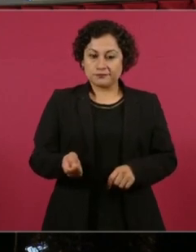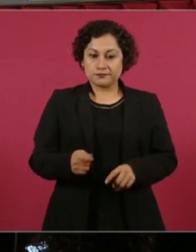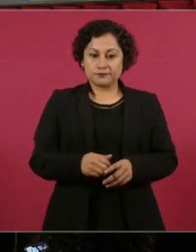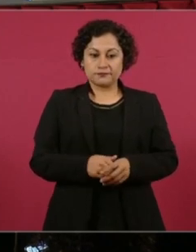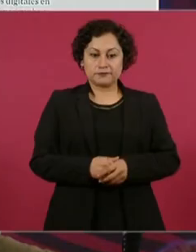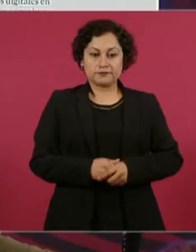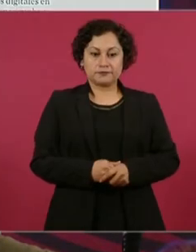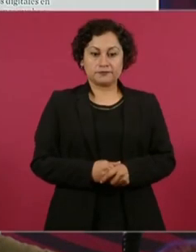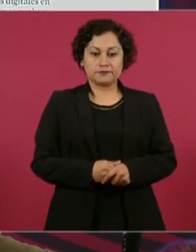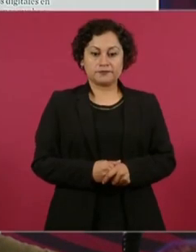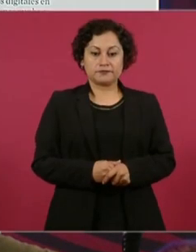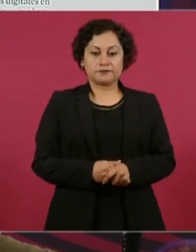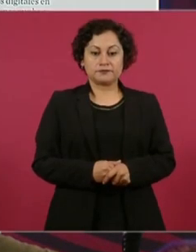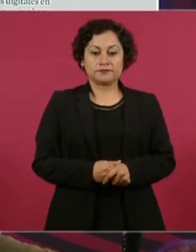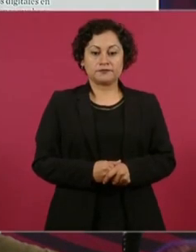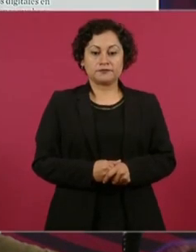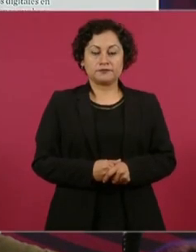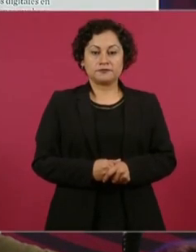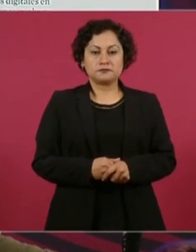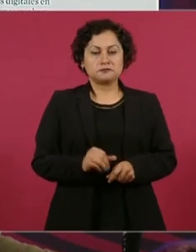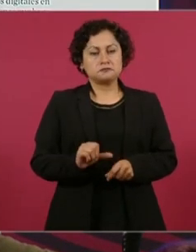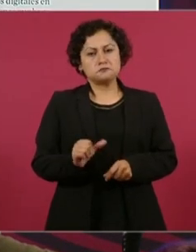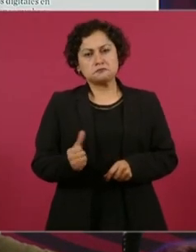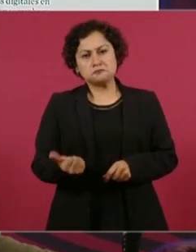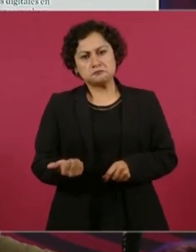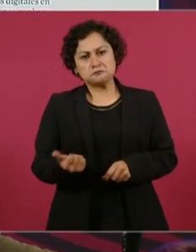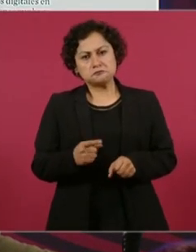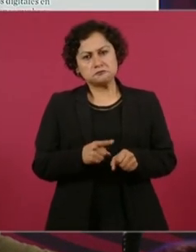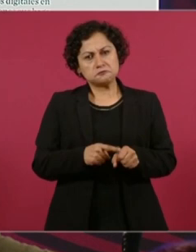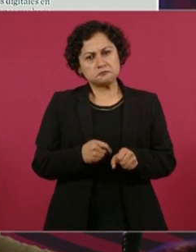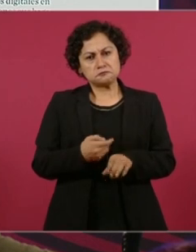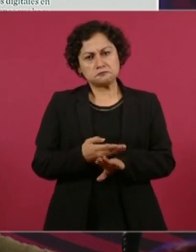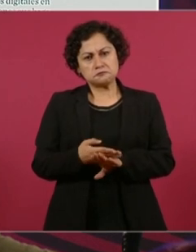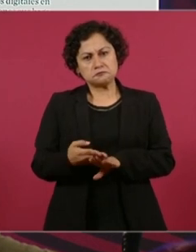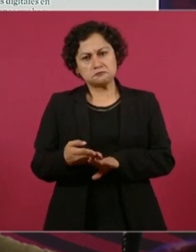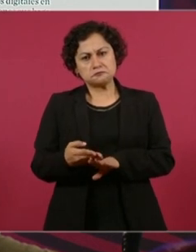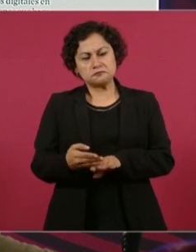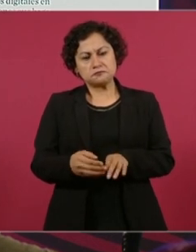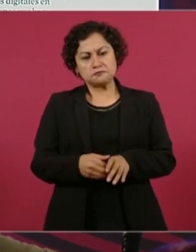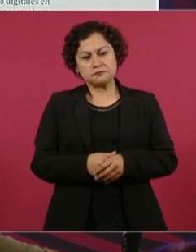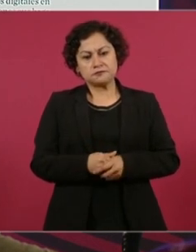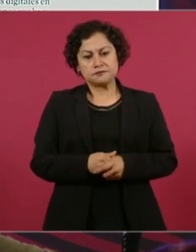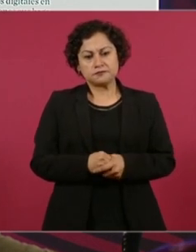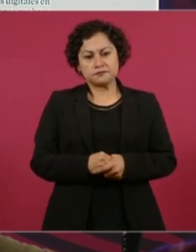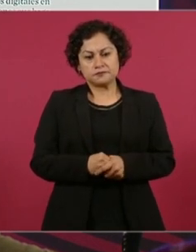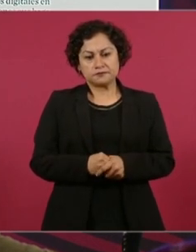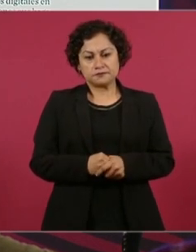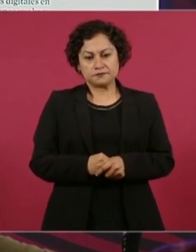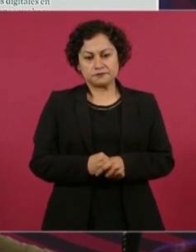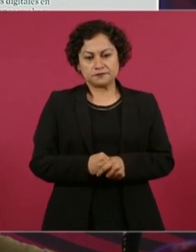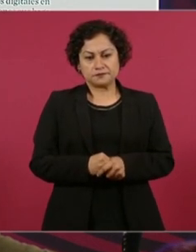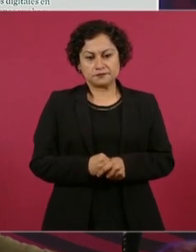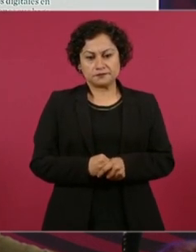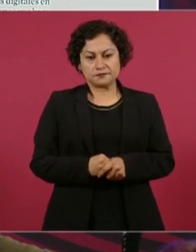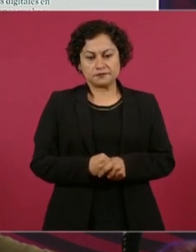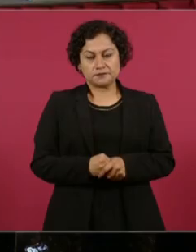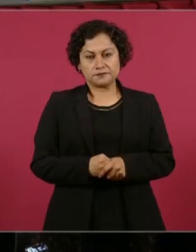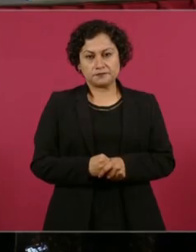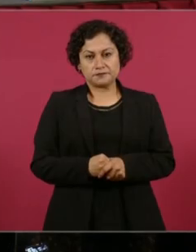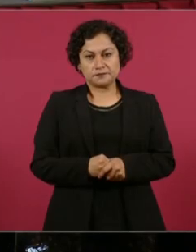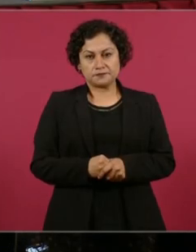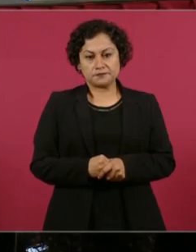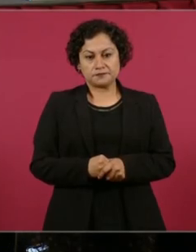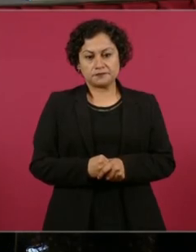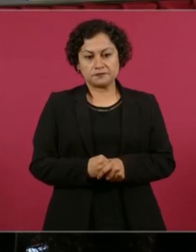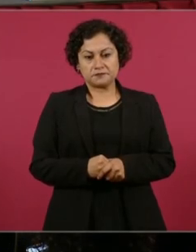las cuentas automatizadas y estos artificiales. Esas son las menciones orgánicas, o sea, la gente conversando. Ah.